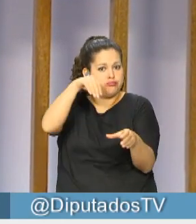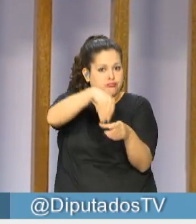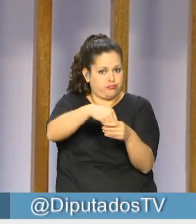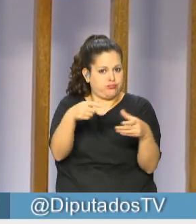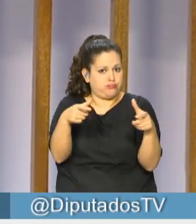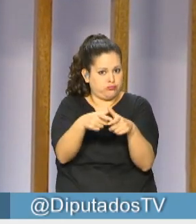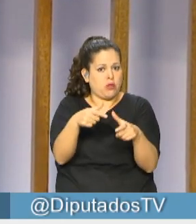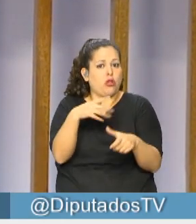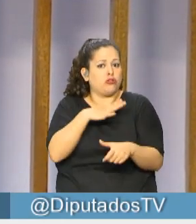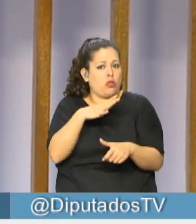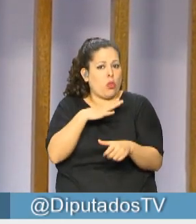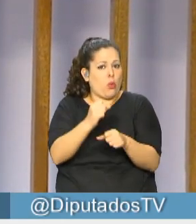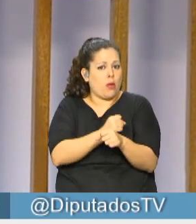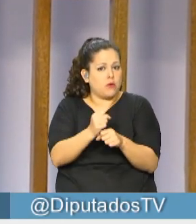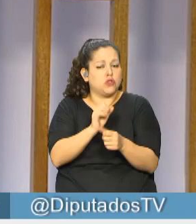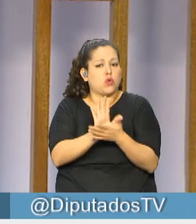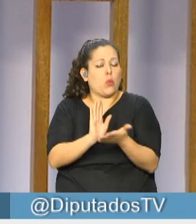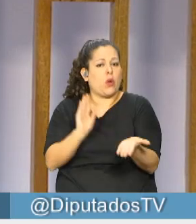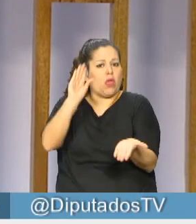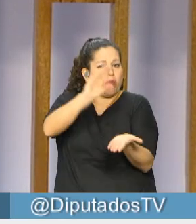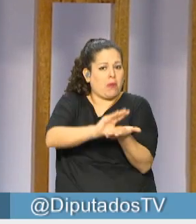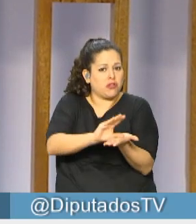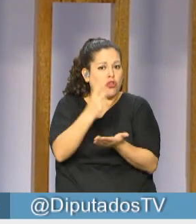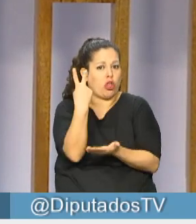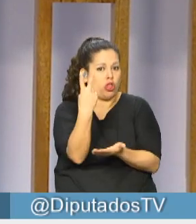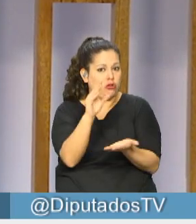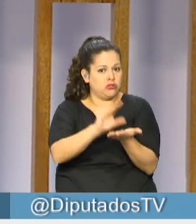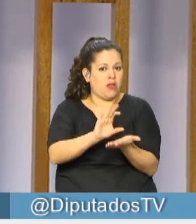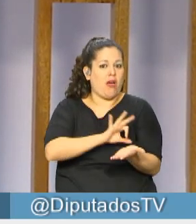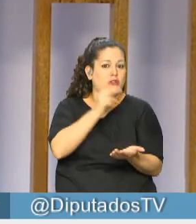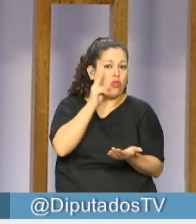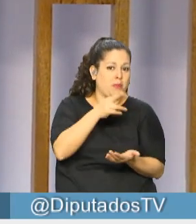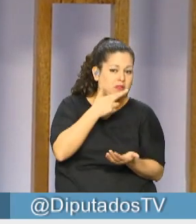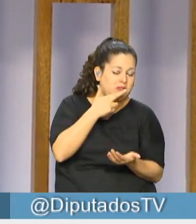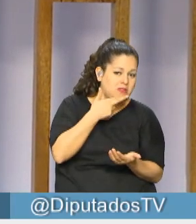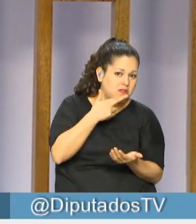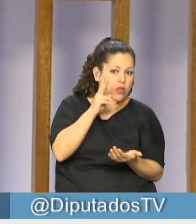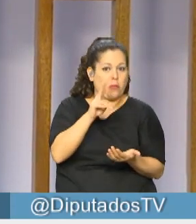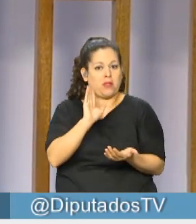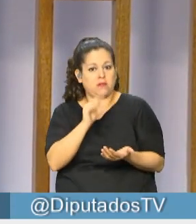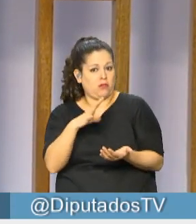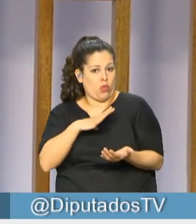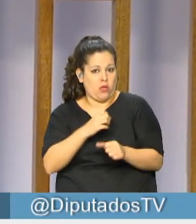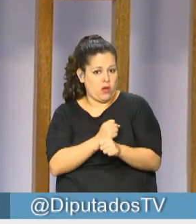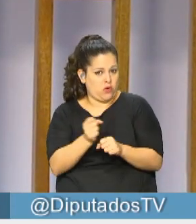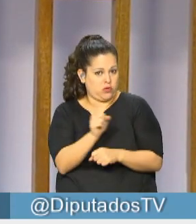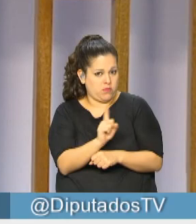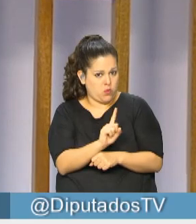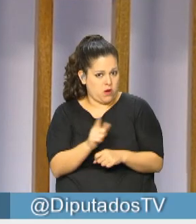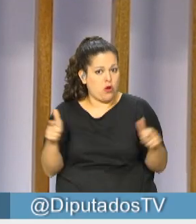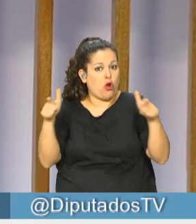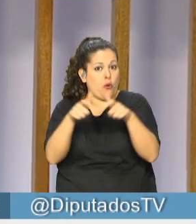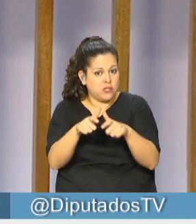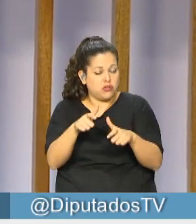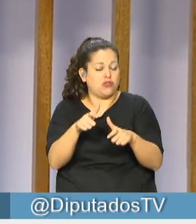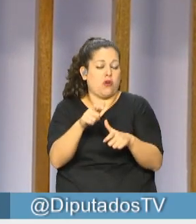Todavía no se han aprobado las dos cuentas de inversión del año 16 y 17. La bicameral